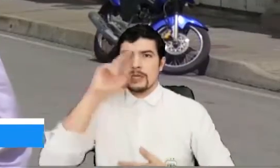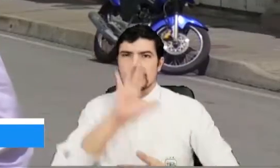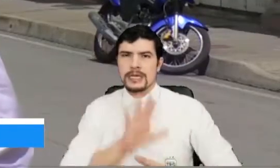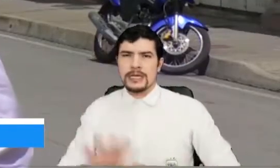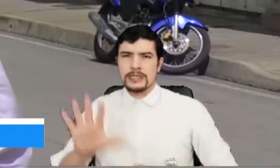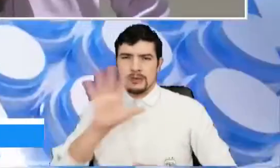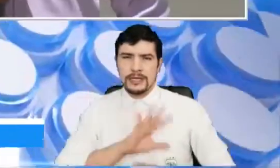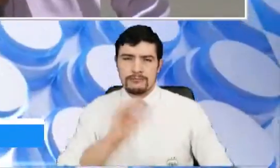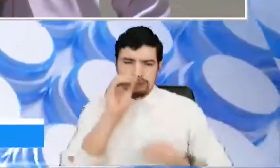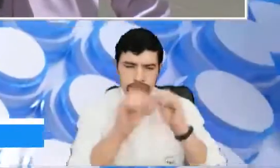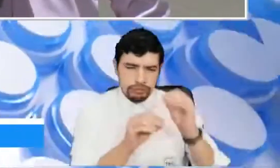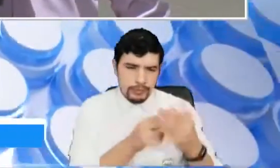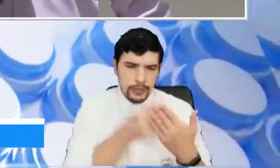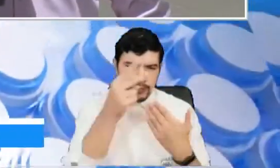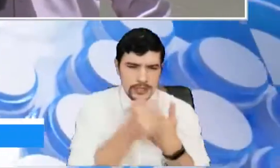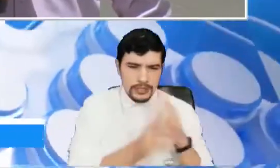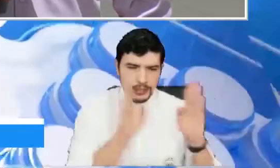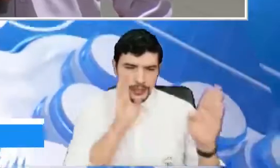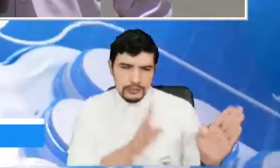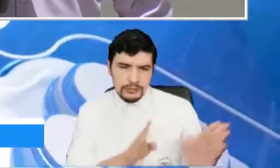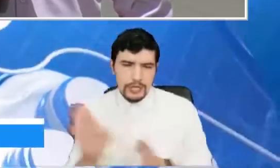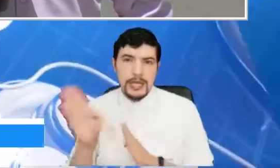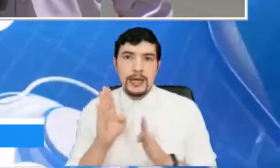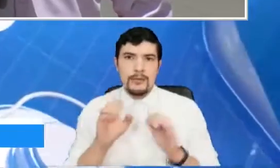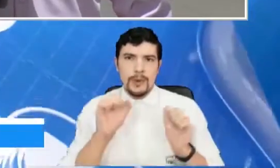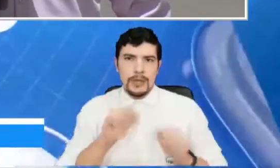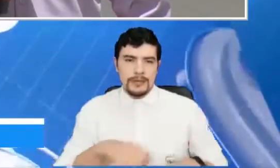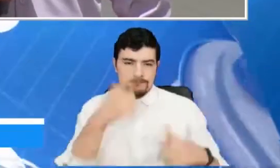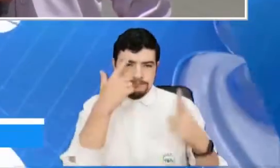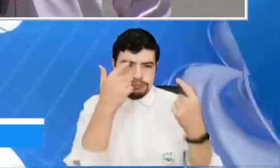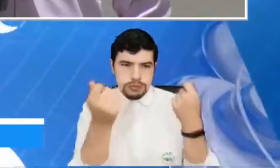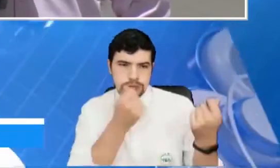el comercio, las calles y a las entradas y salidas del